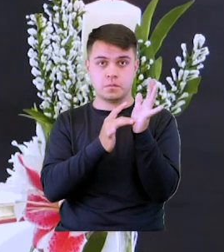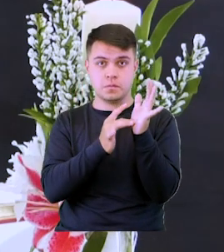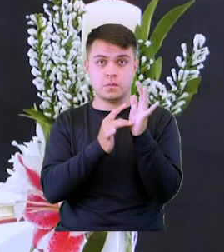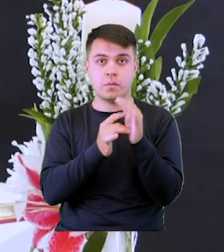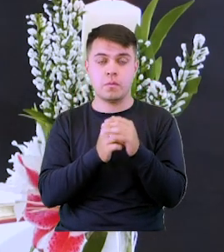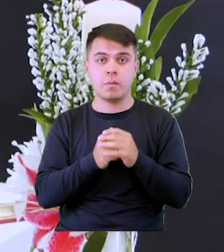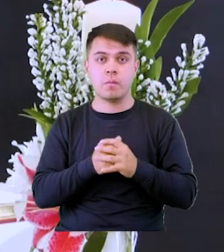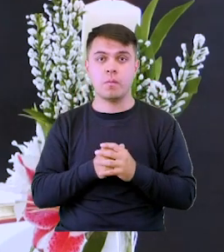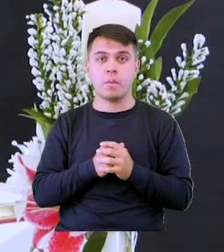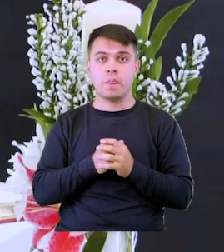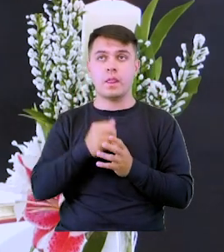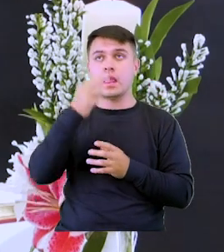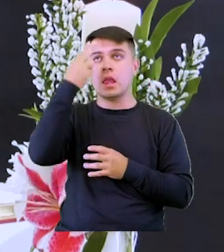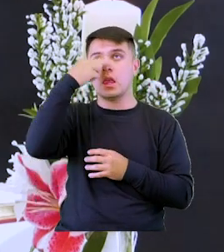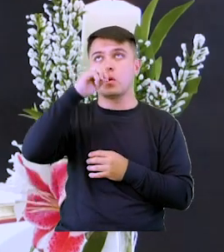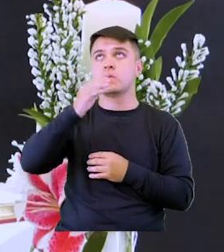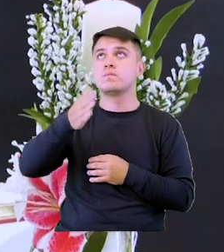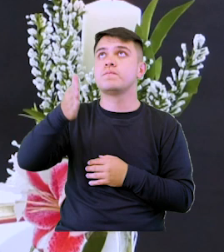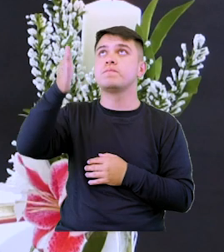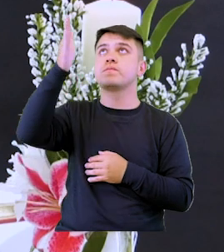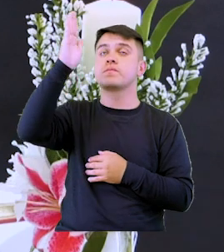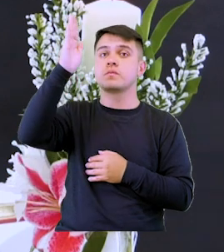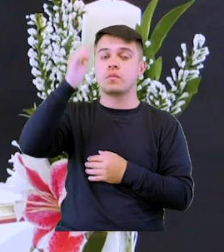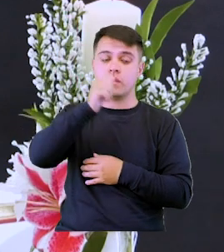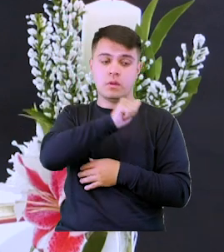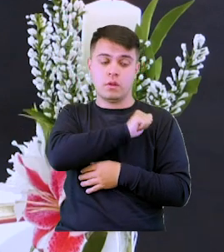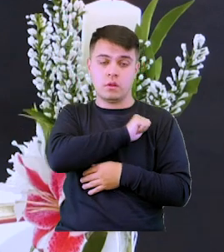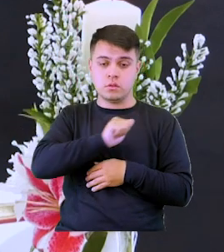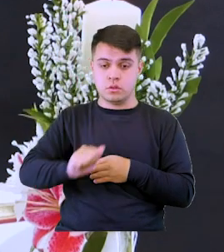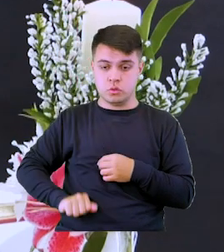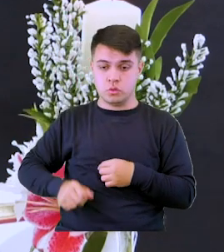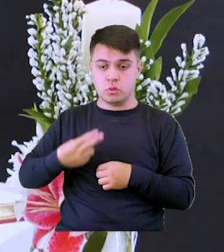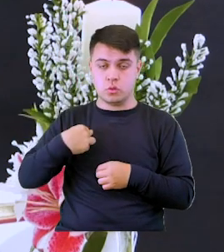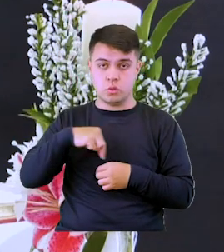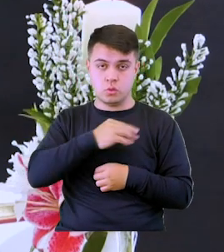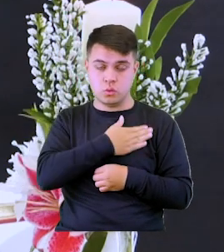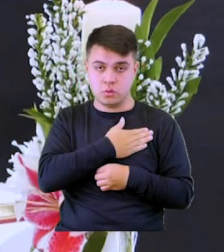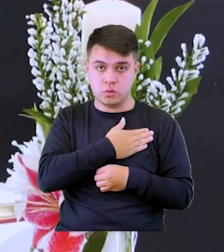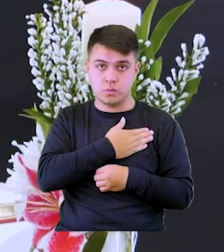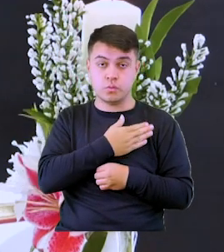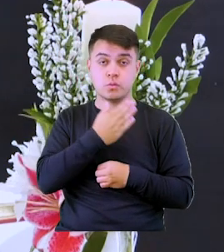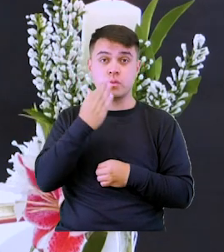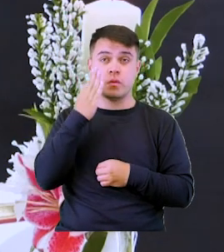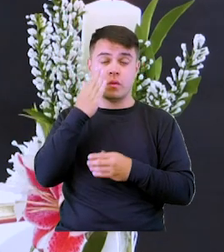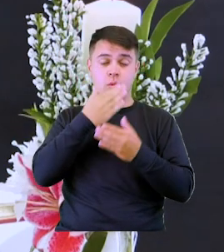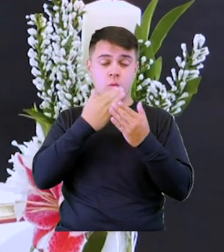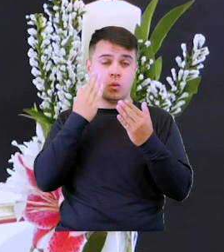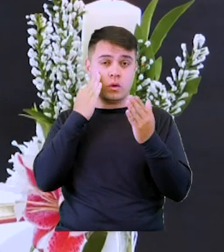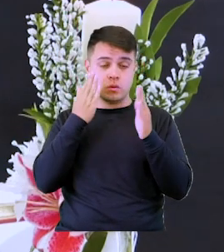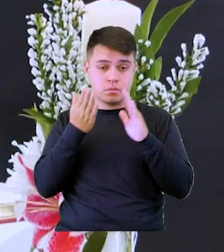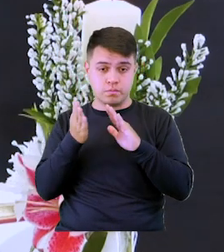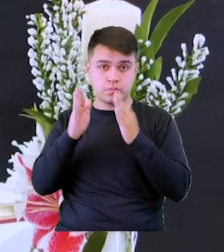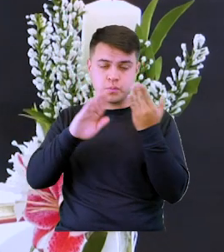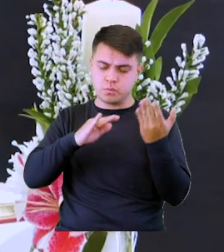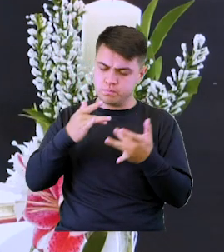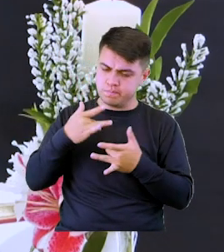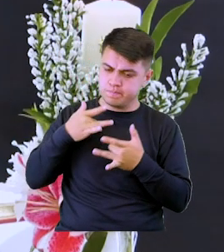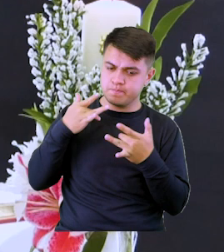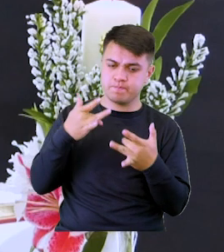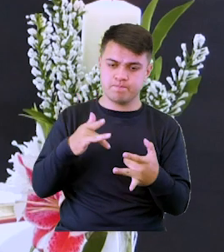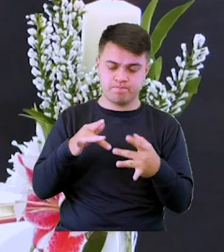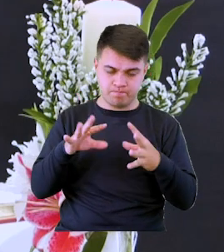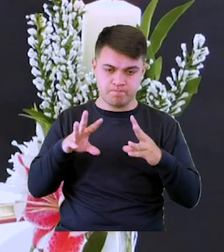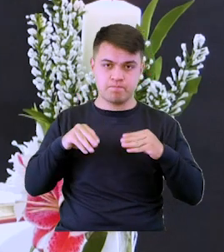Jesucristo, Hijo tuyo y Señor nuestro, el cual cuando iba a ser entregado a su pasión